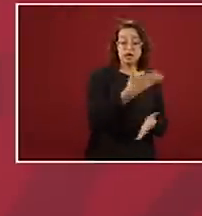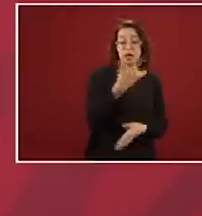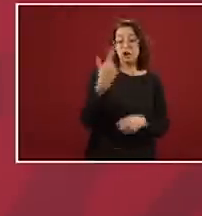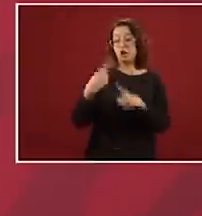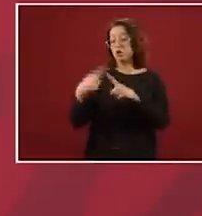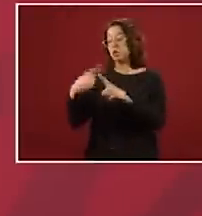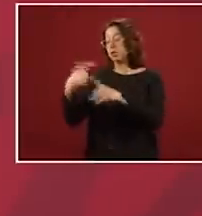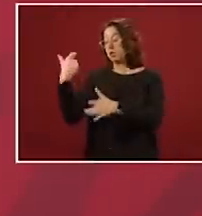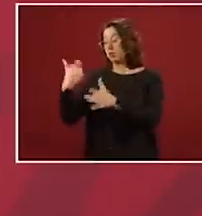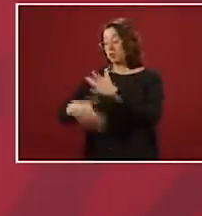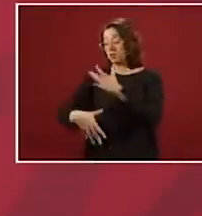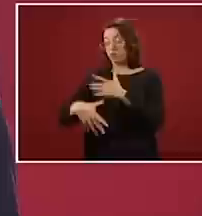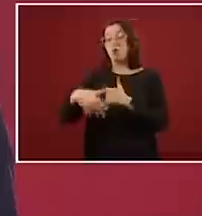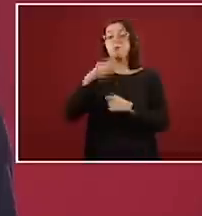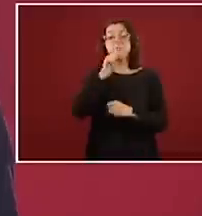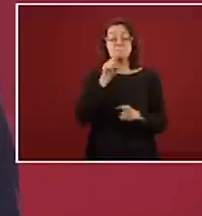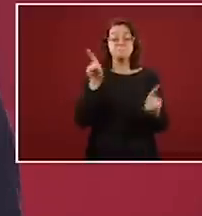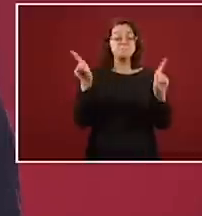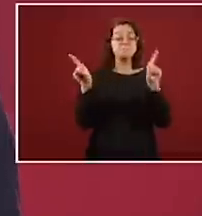semana